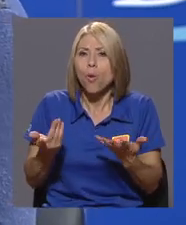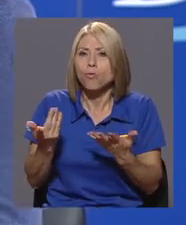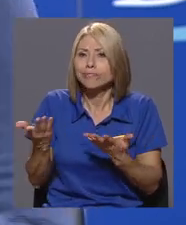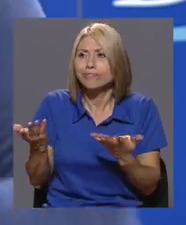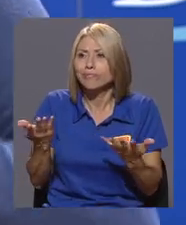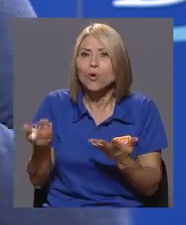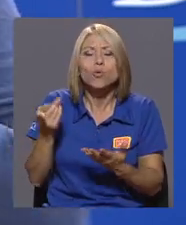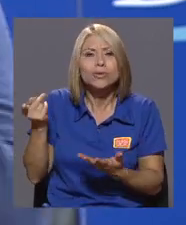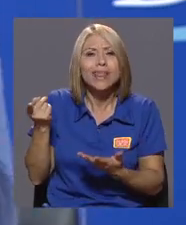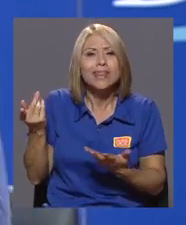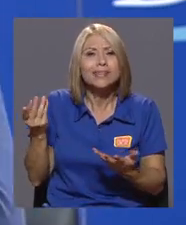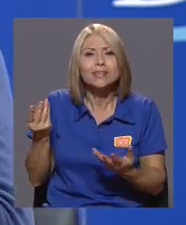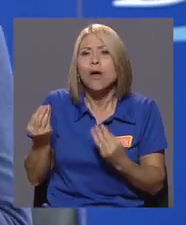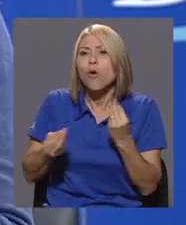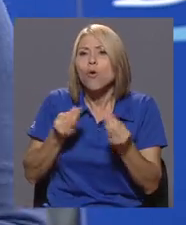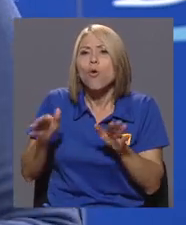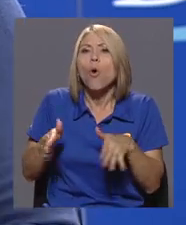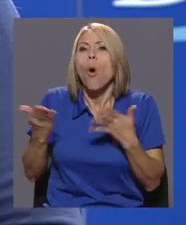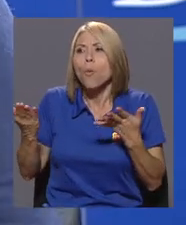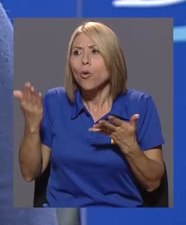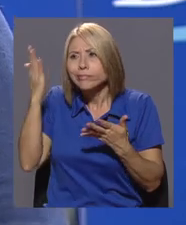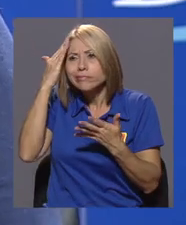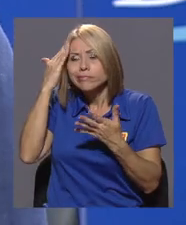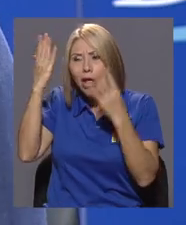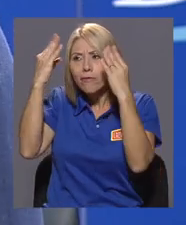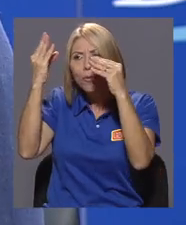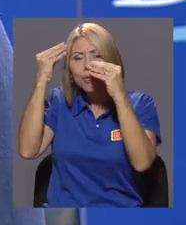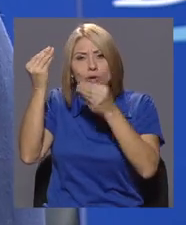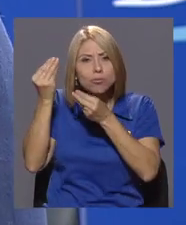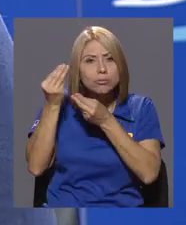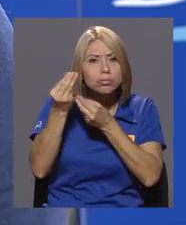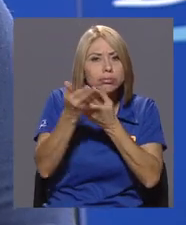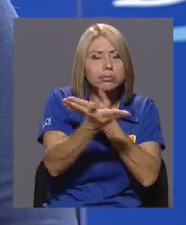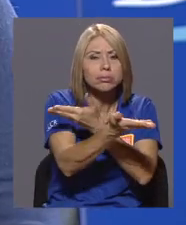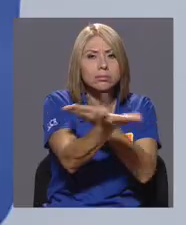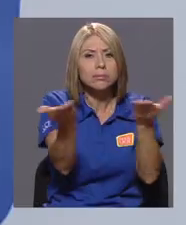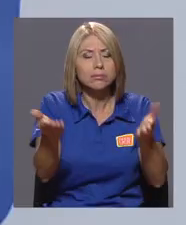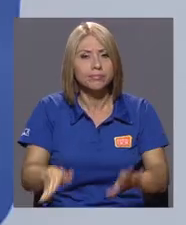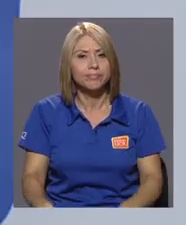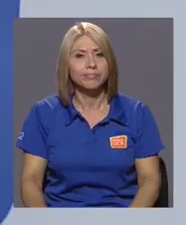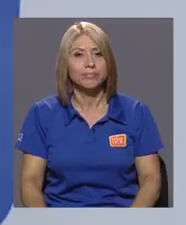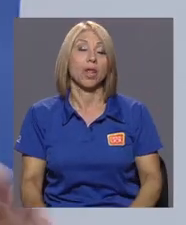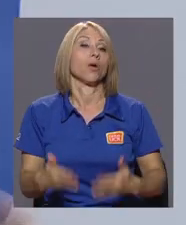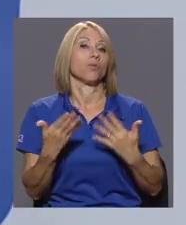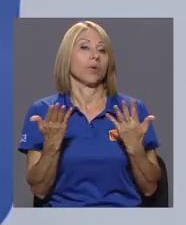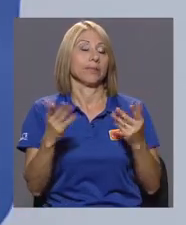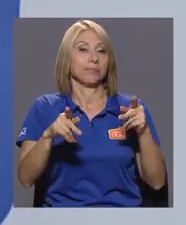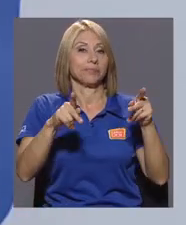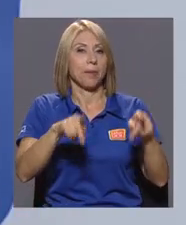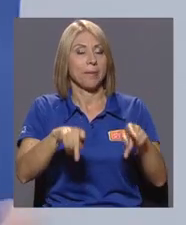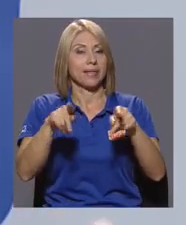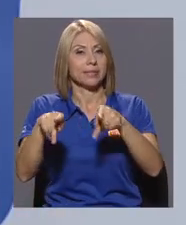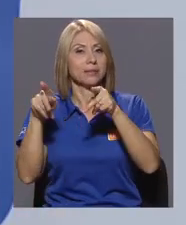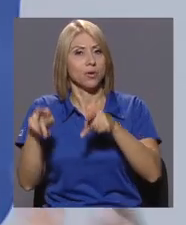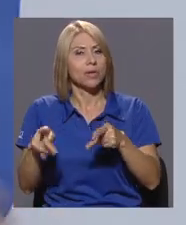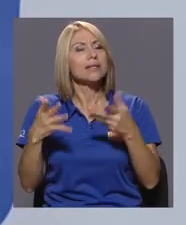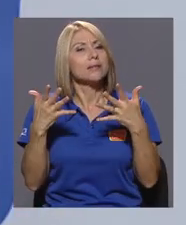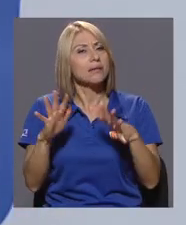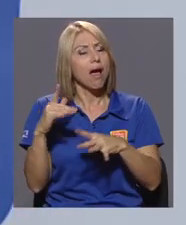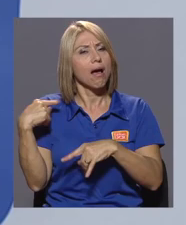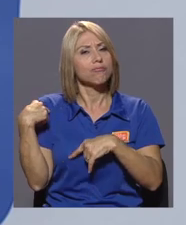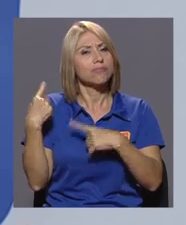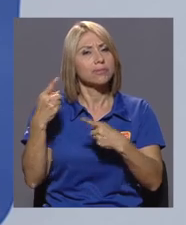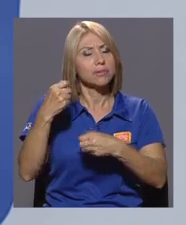facilitar ustedes este conocimiento al ciudadano sí bueno nosotros dentro de las personas que han